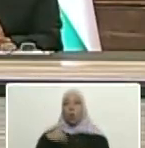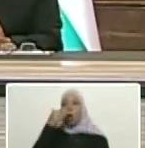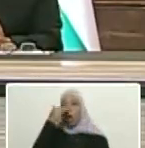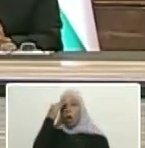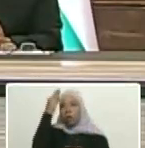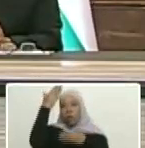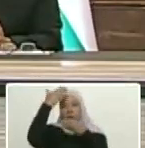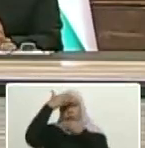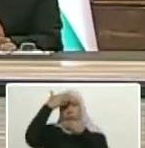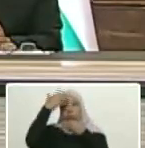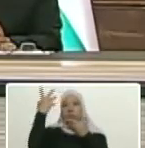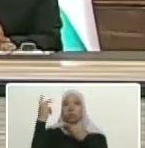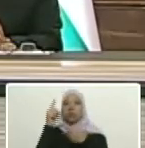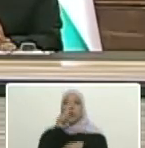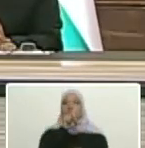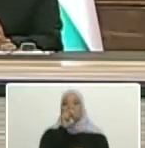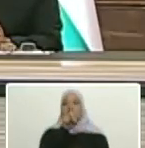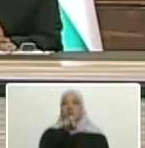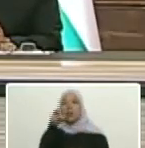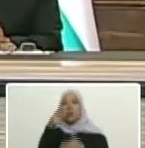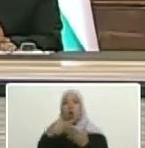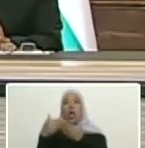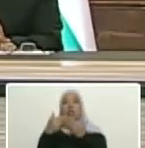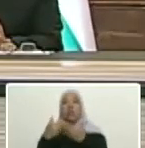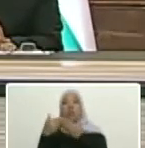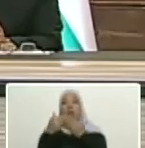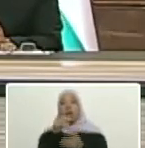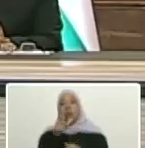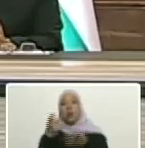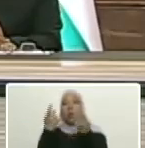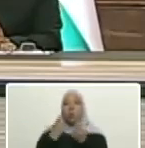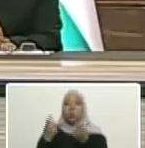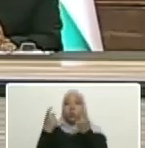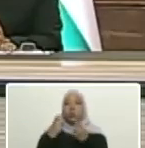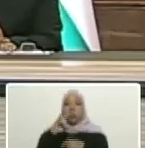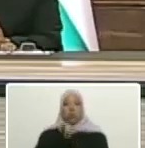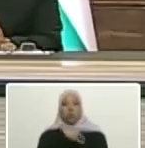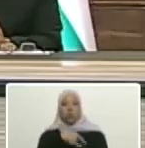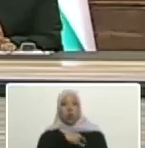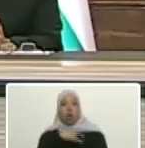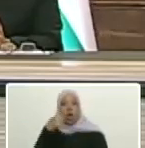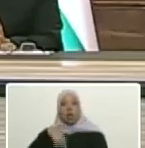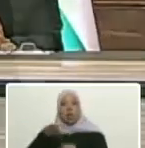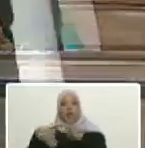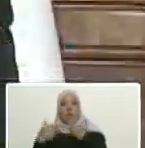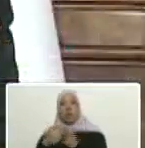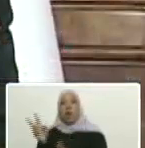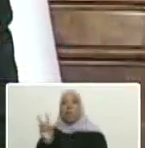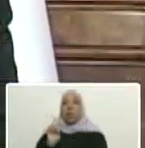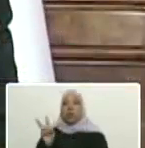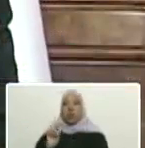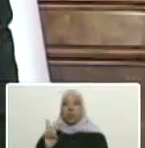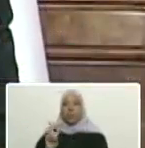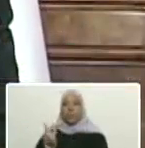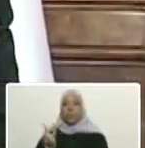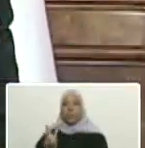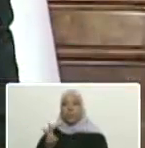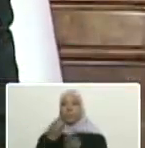Saharaui vengan cientos de estudiantes a formarse en carreras universitarias en Venezuela.